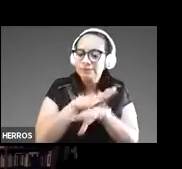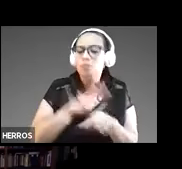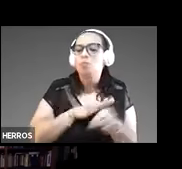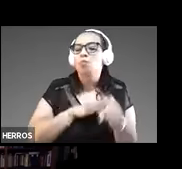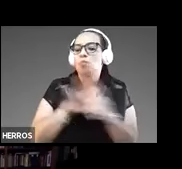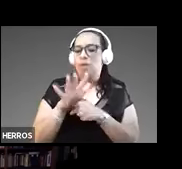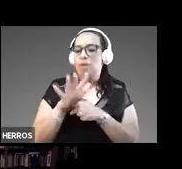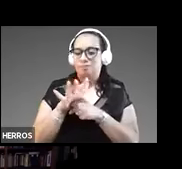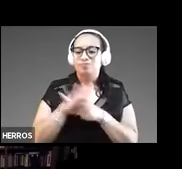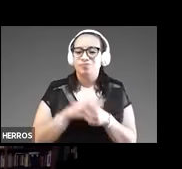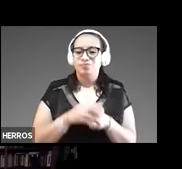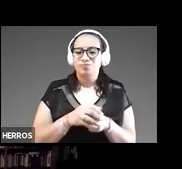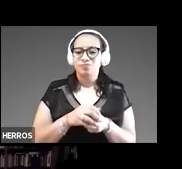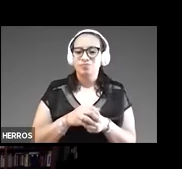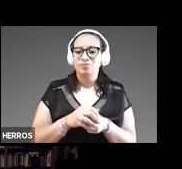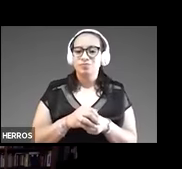que